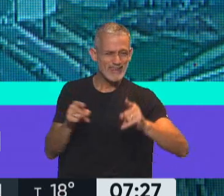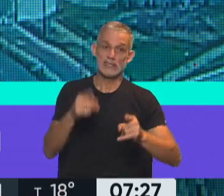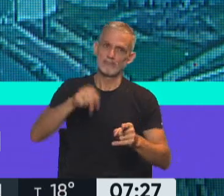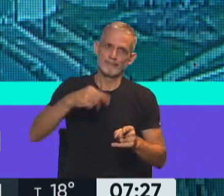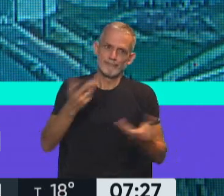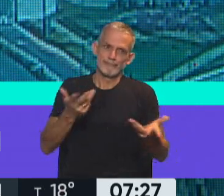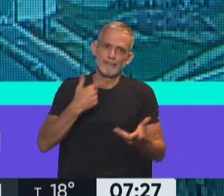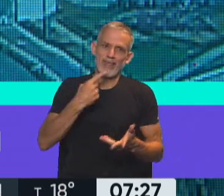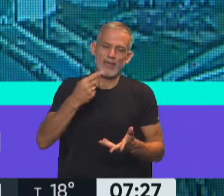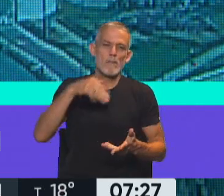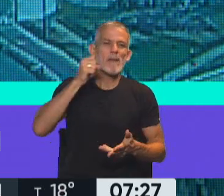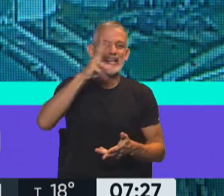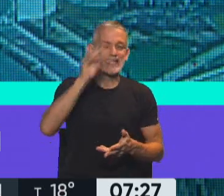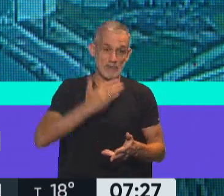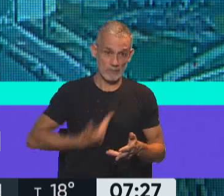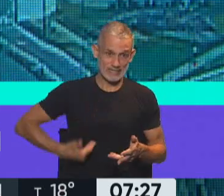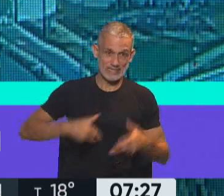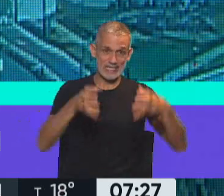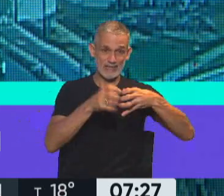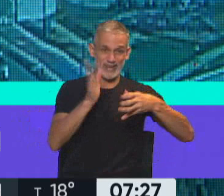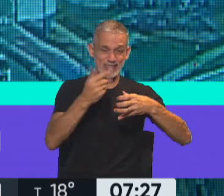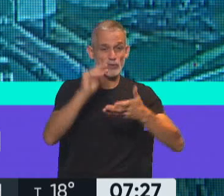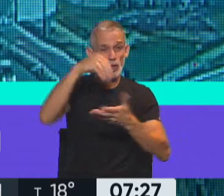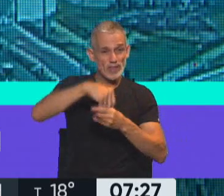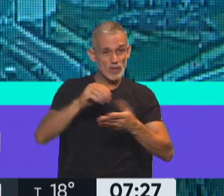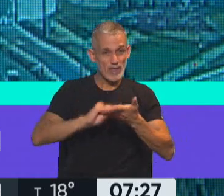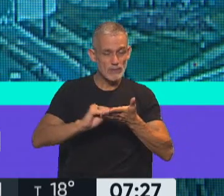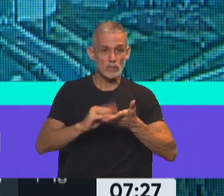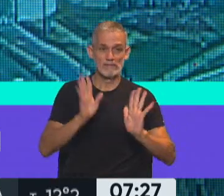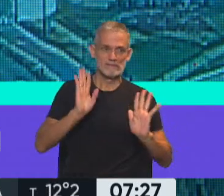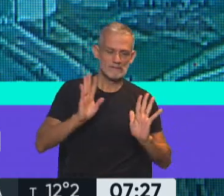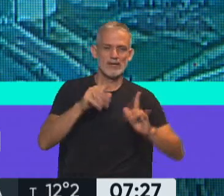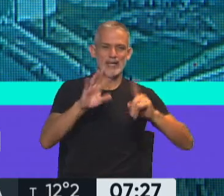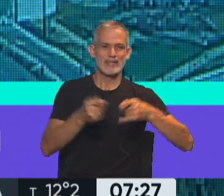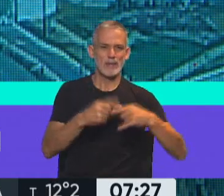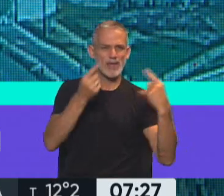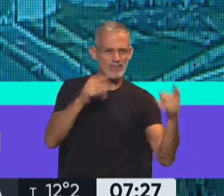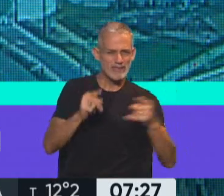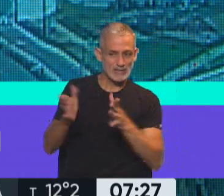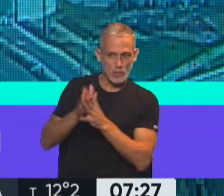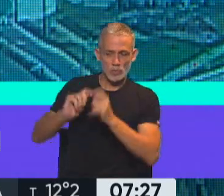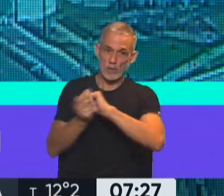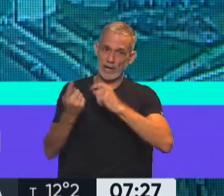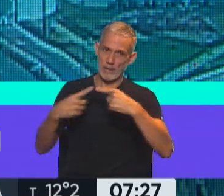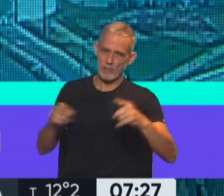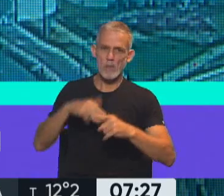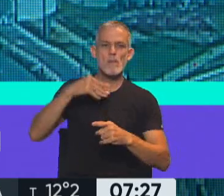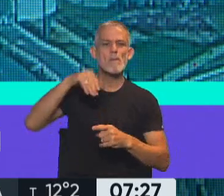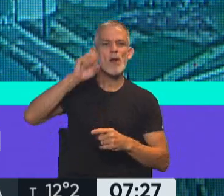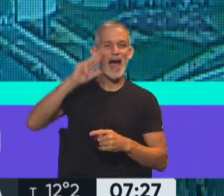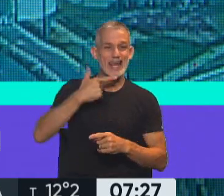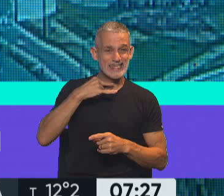reconocía recién germán martínez el presidente del bloque del frente de todos ahora no descuidar también las diferencias en juntos por el cambio gerardo morales